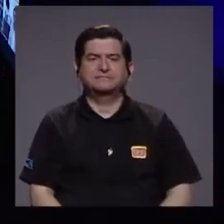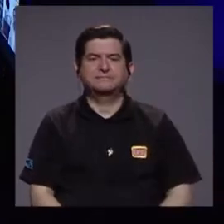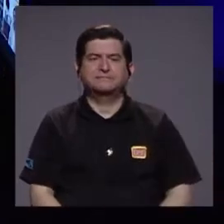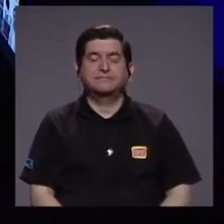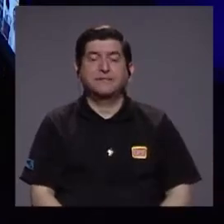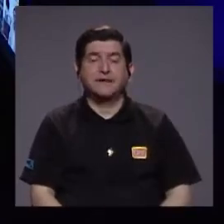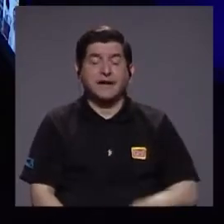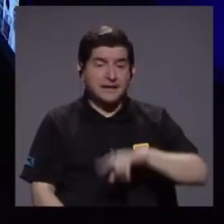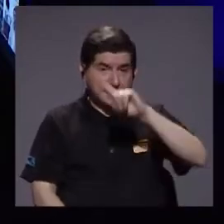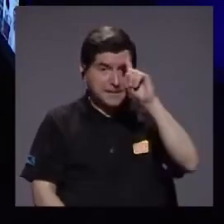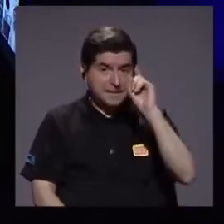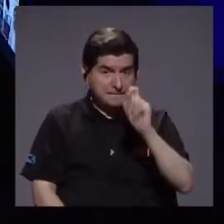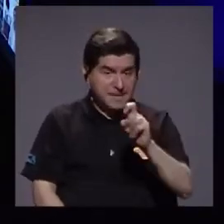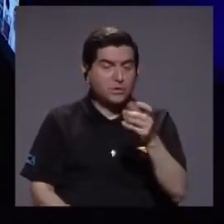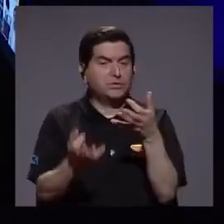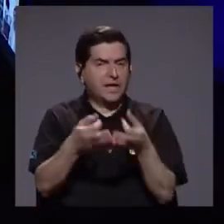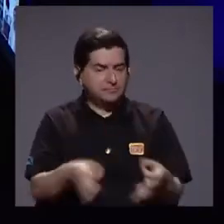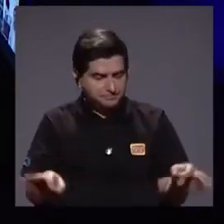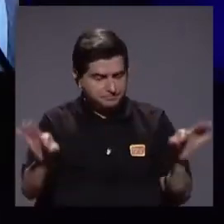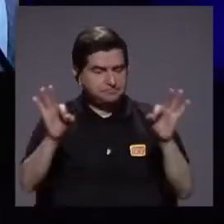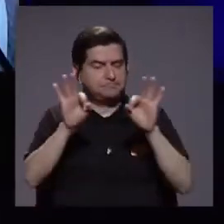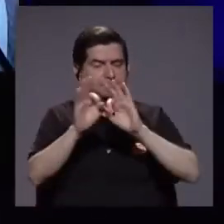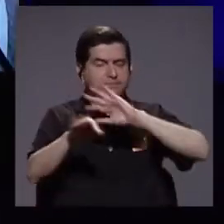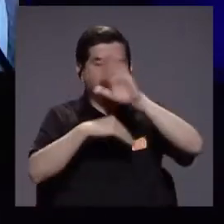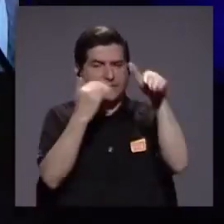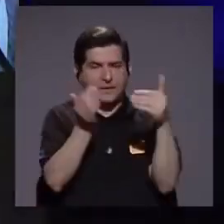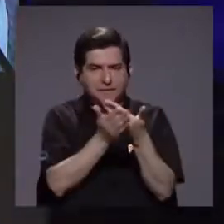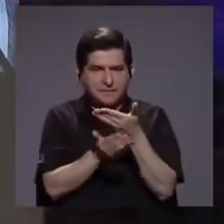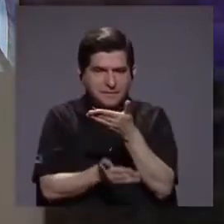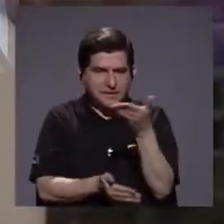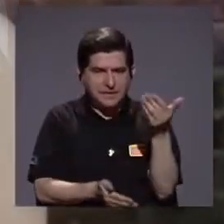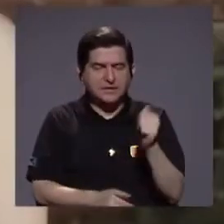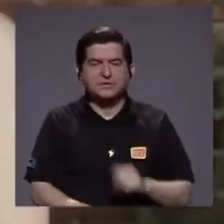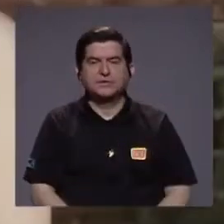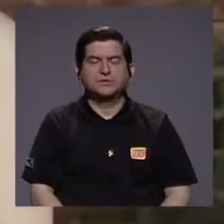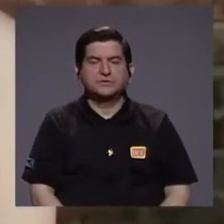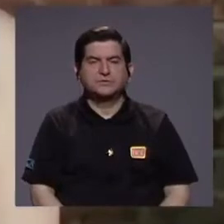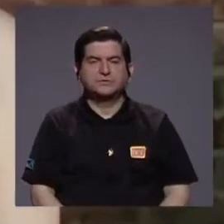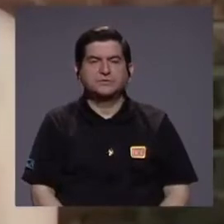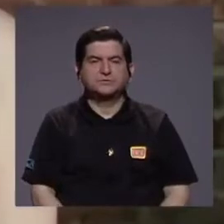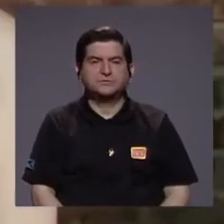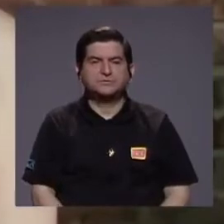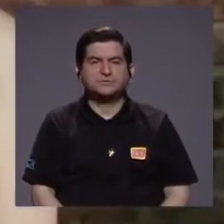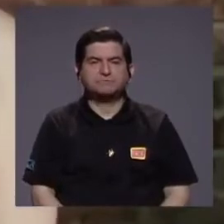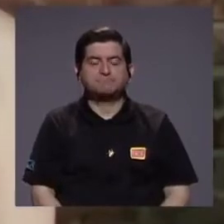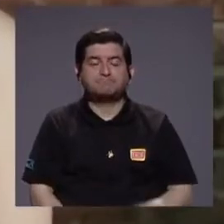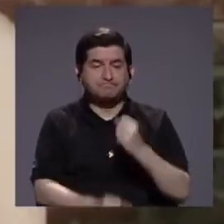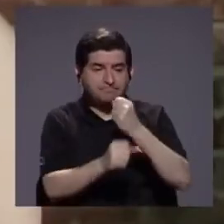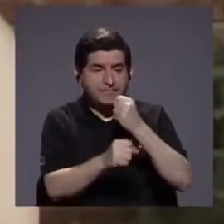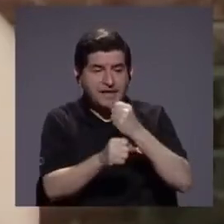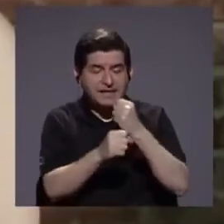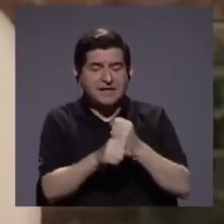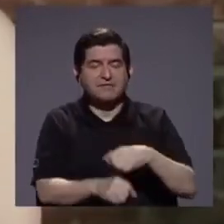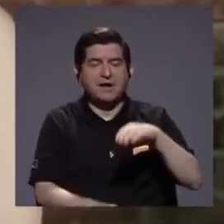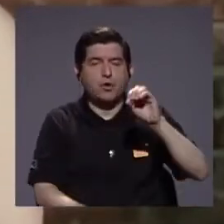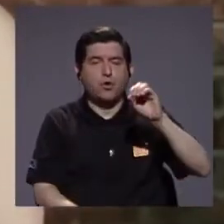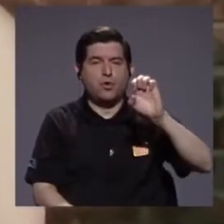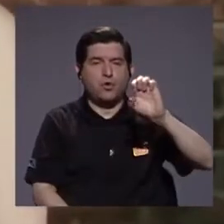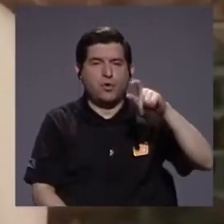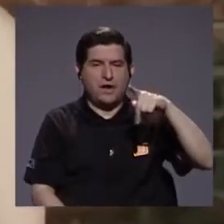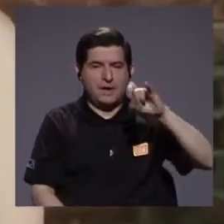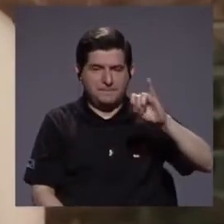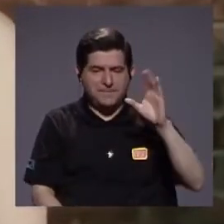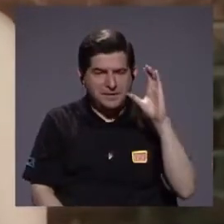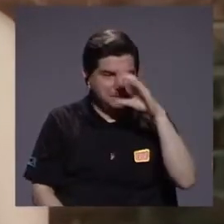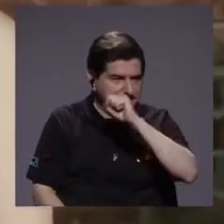Realmente es una pregunta muy importante para todas y todos que hemos vivido el trabajo de la OEPI.